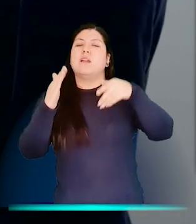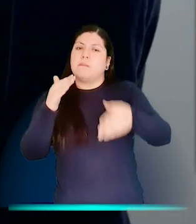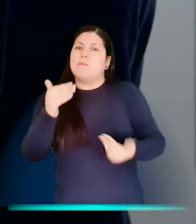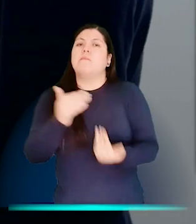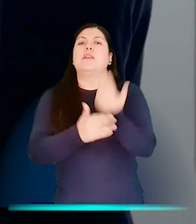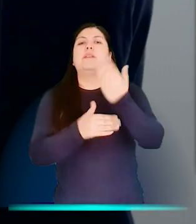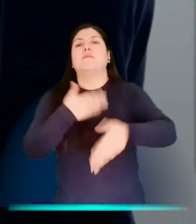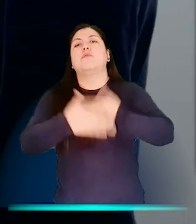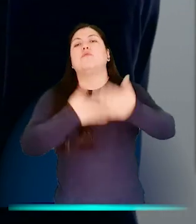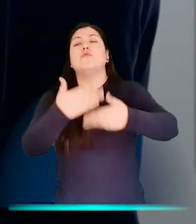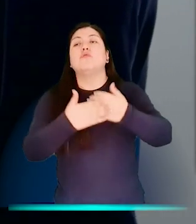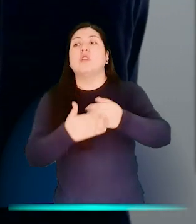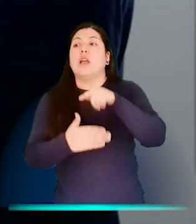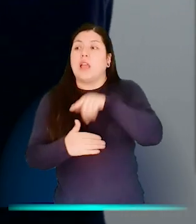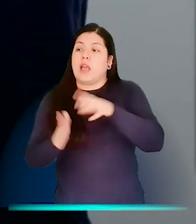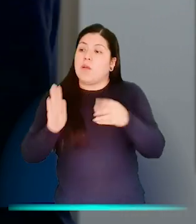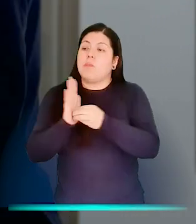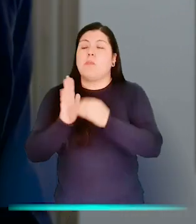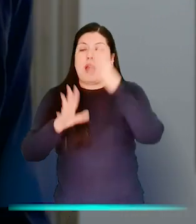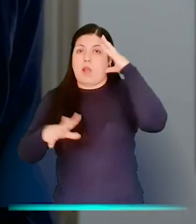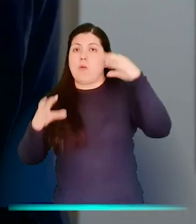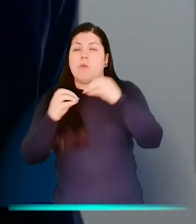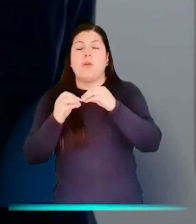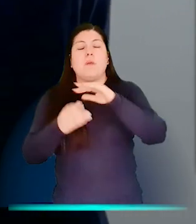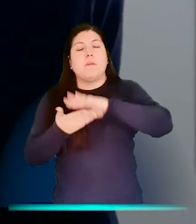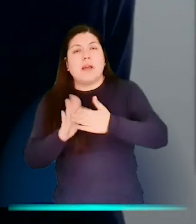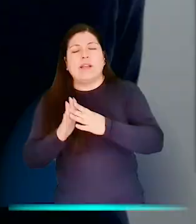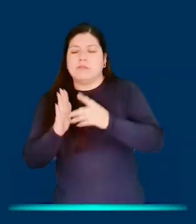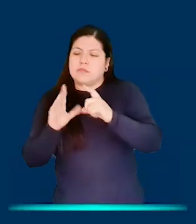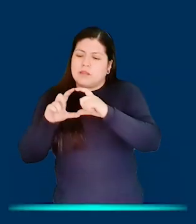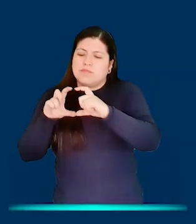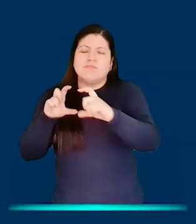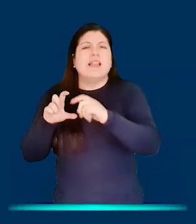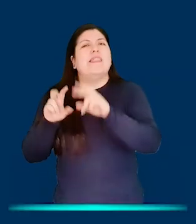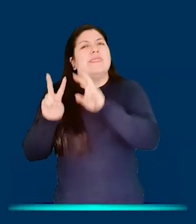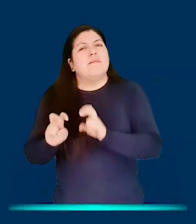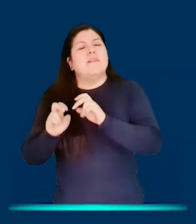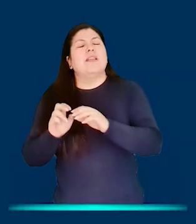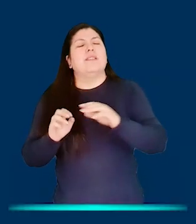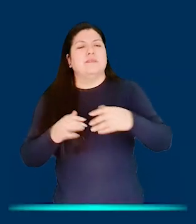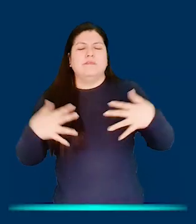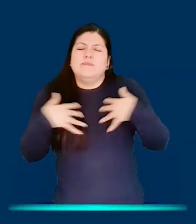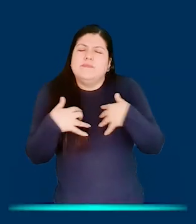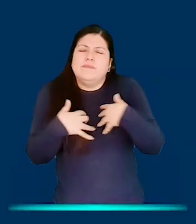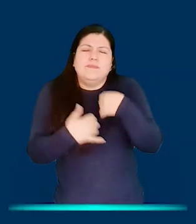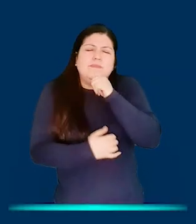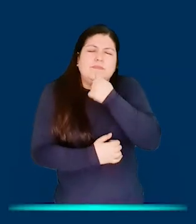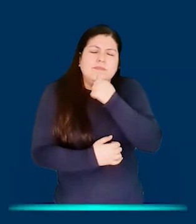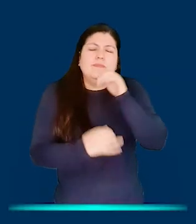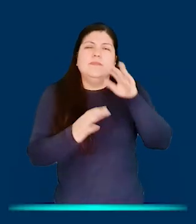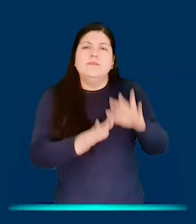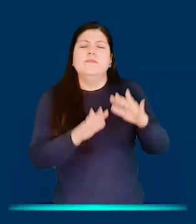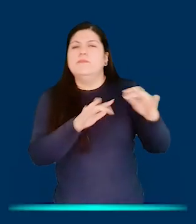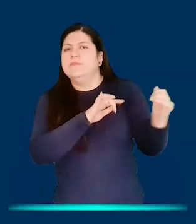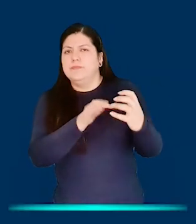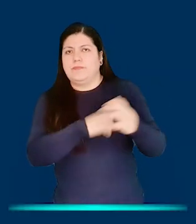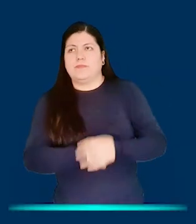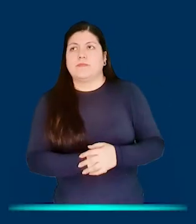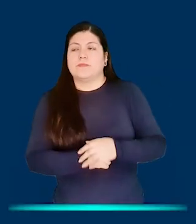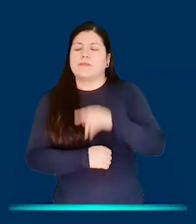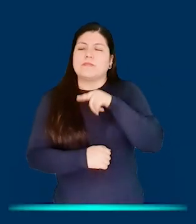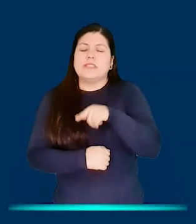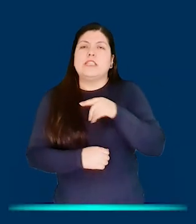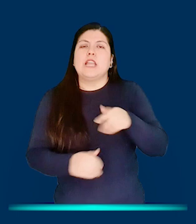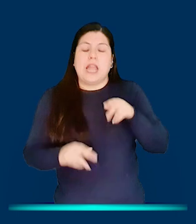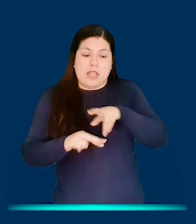de participación política y apertura democrática y adicionalmente hacía parte del acuerdo sobre las víctimas del conflicto armado, es